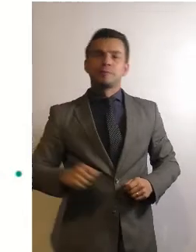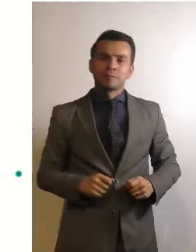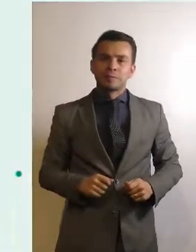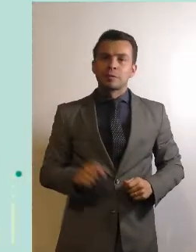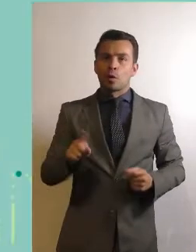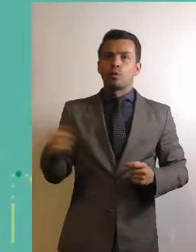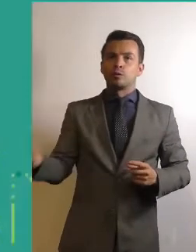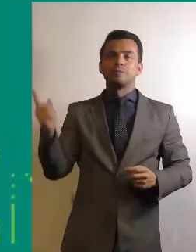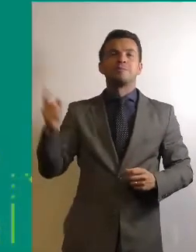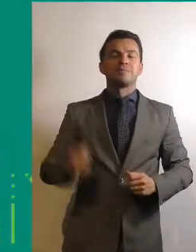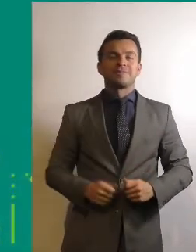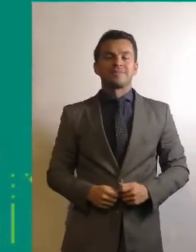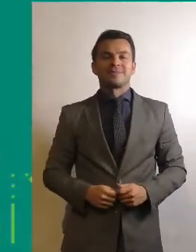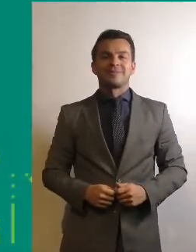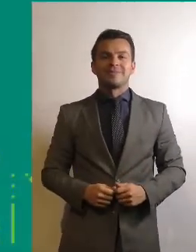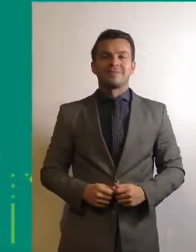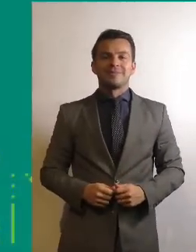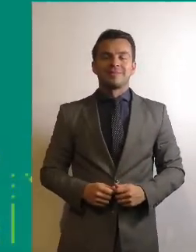Siguiente.